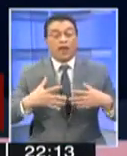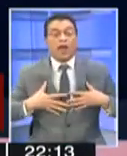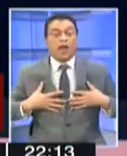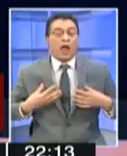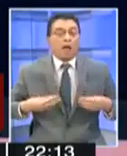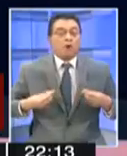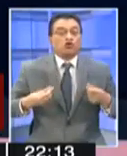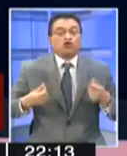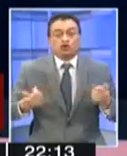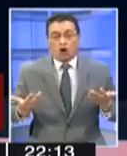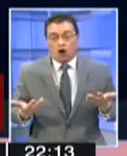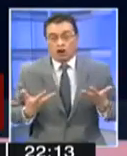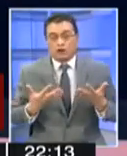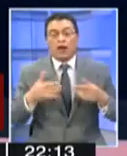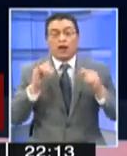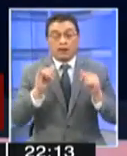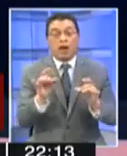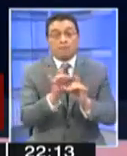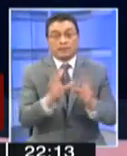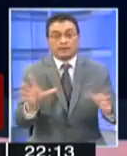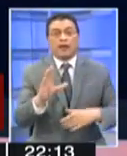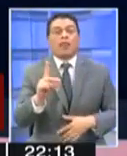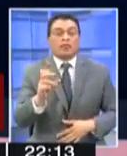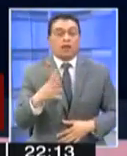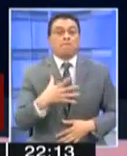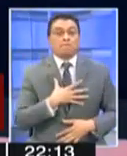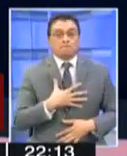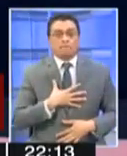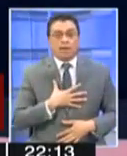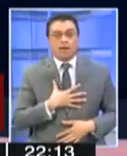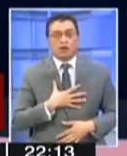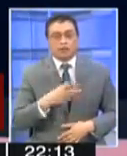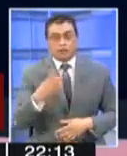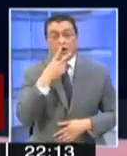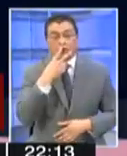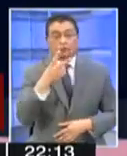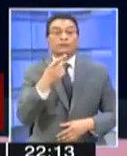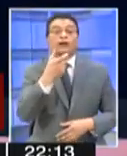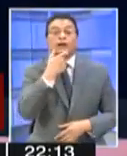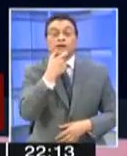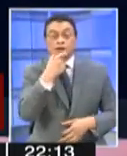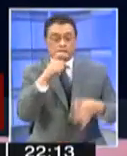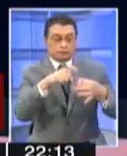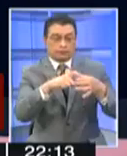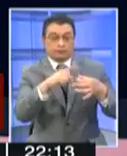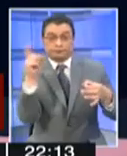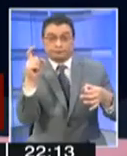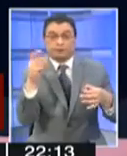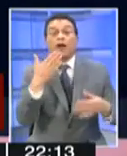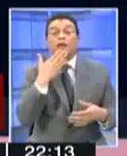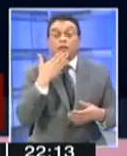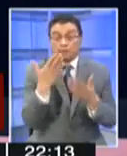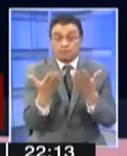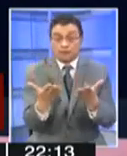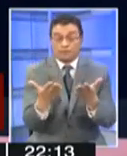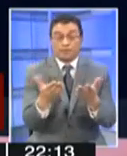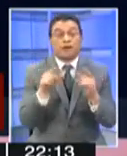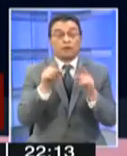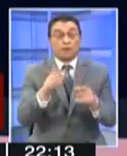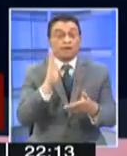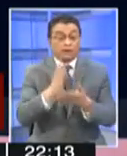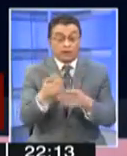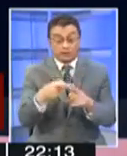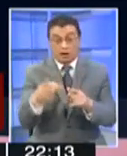emociones, en particular del miedo. Lo vimos en el Brexit, en Gran Bretaña, lo vimos este fin de